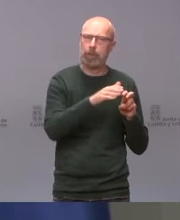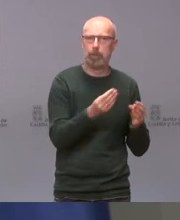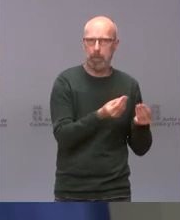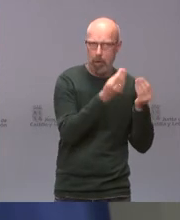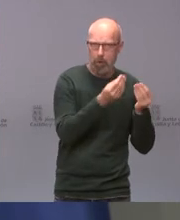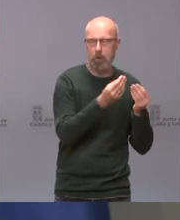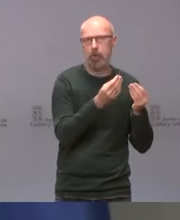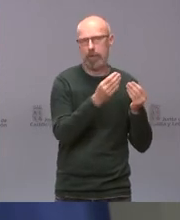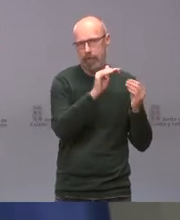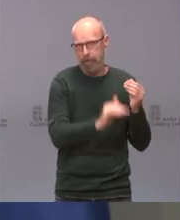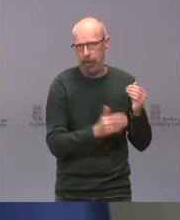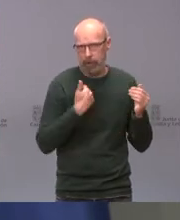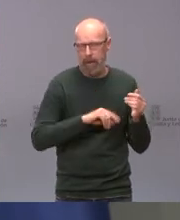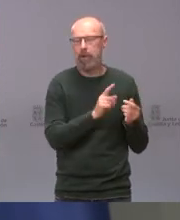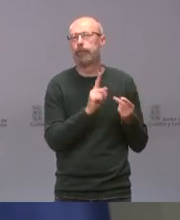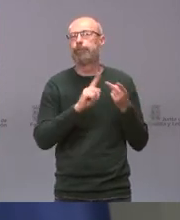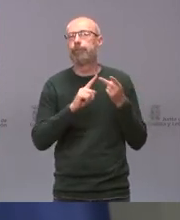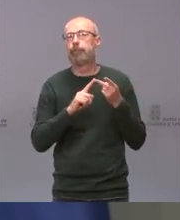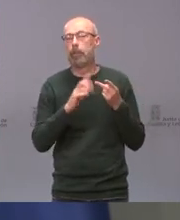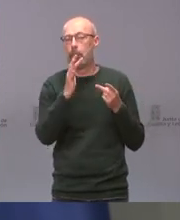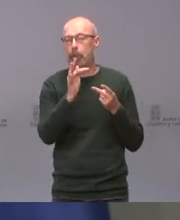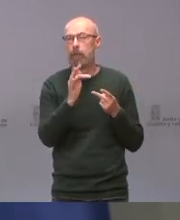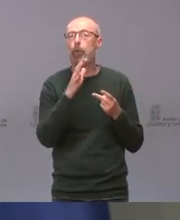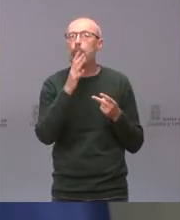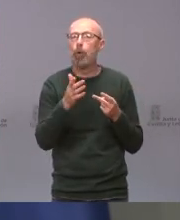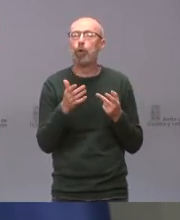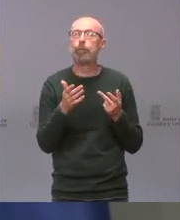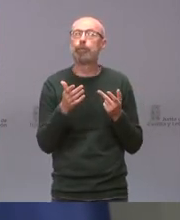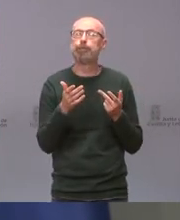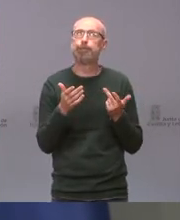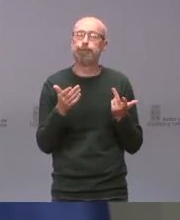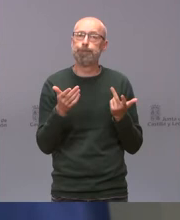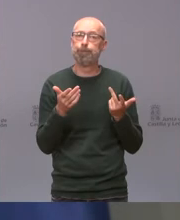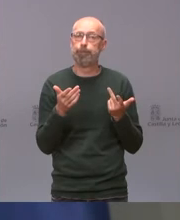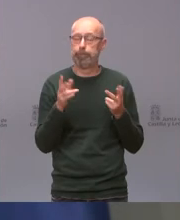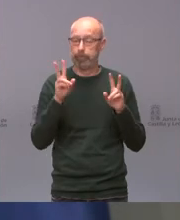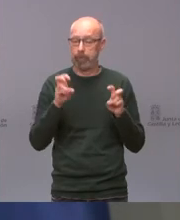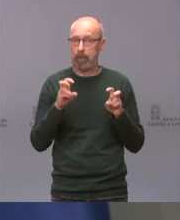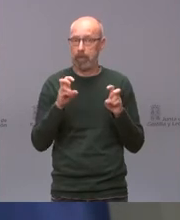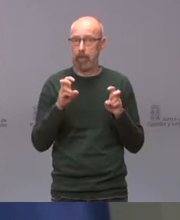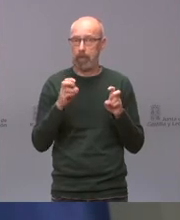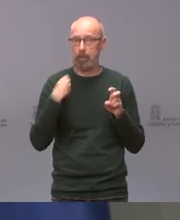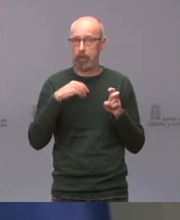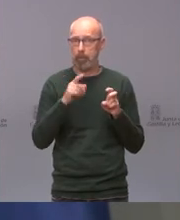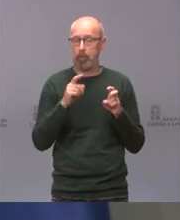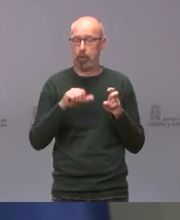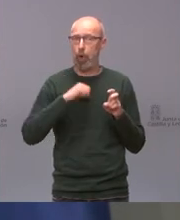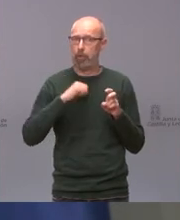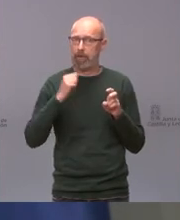razonablemente optimistas en lo que respecta al impacto total en